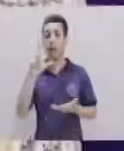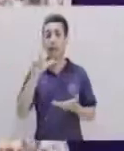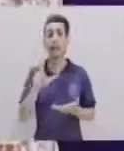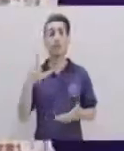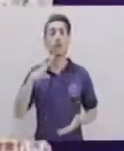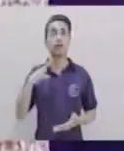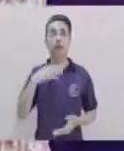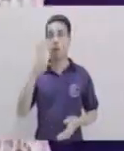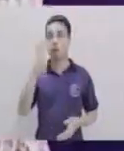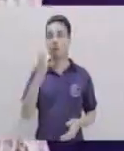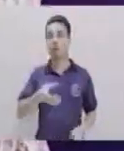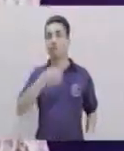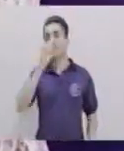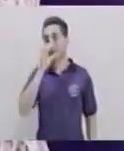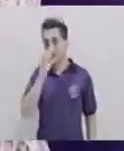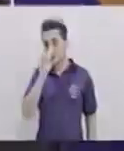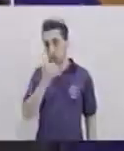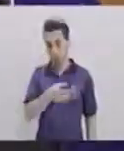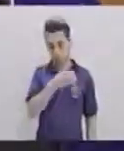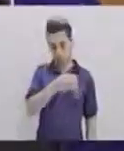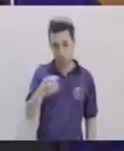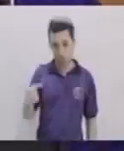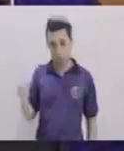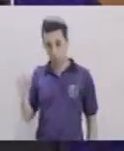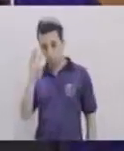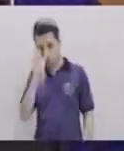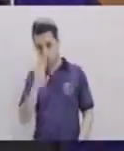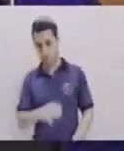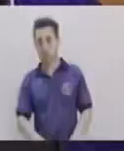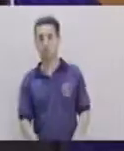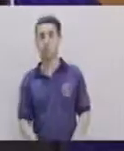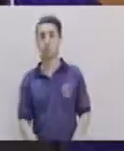tiene 4 vasos.